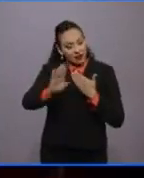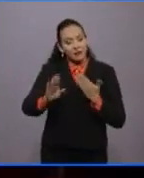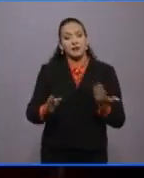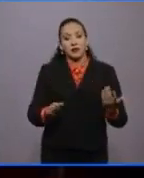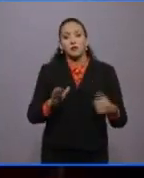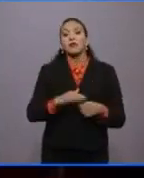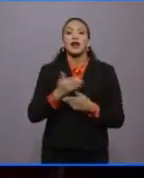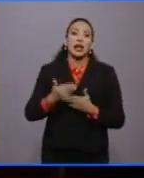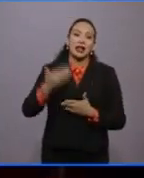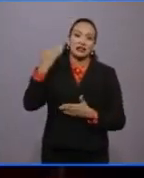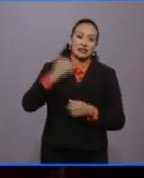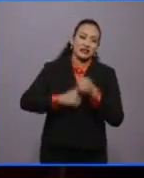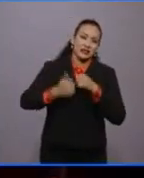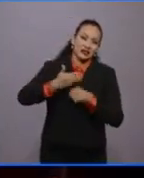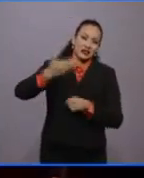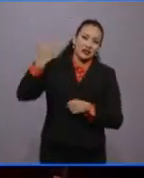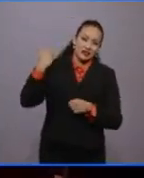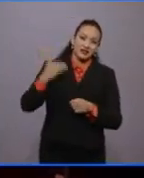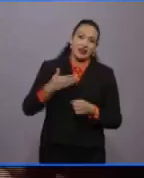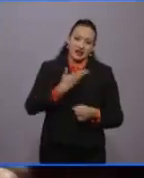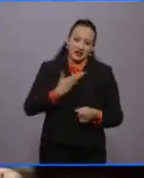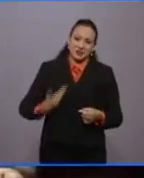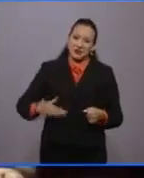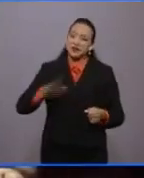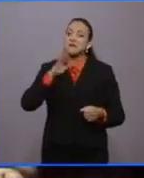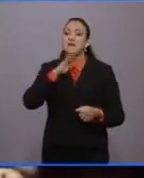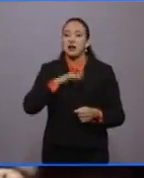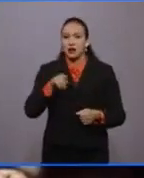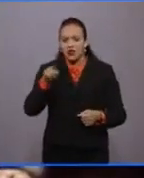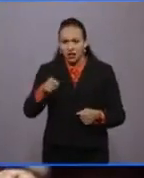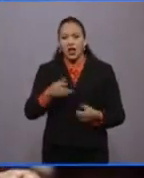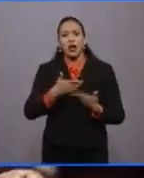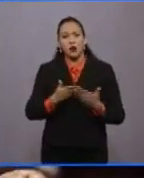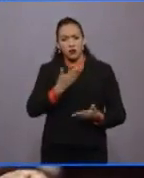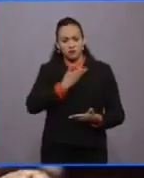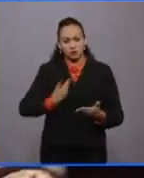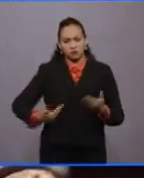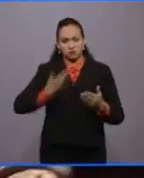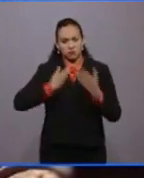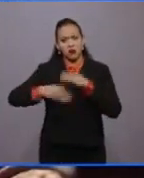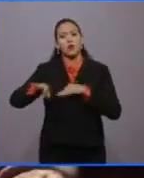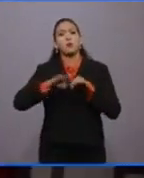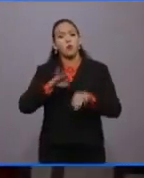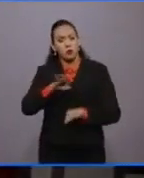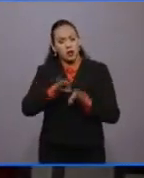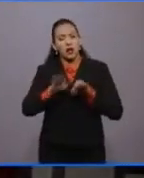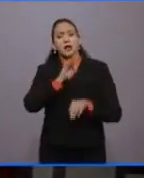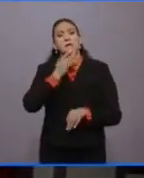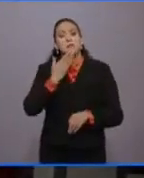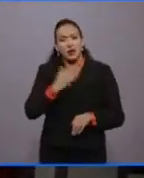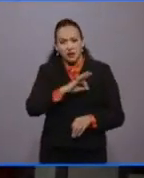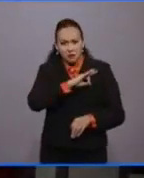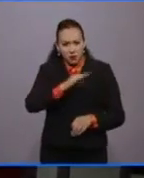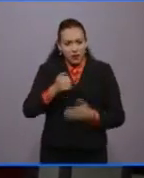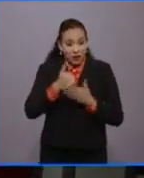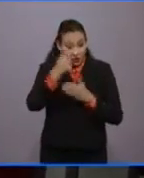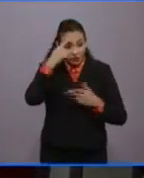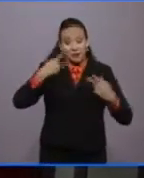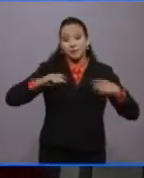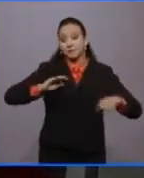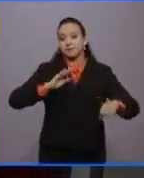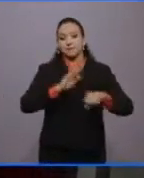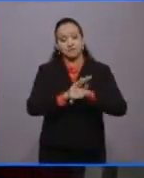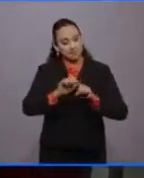administraciones anteriores, de gobernar con la verdad y de construir instituciones que protejan a la